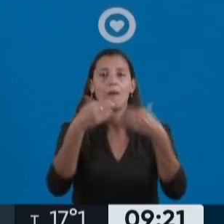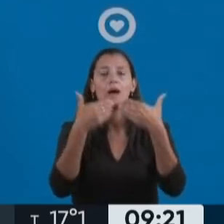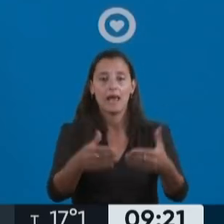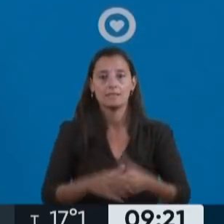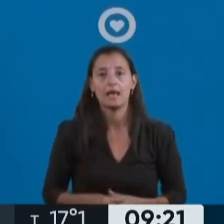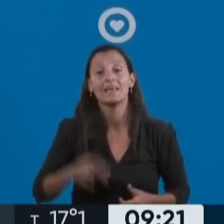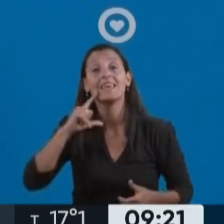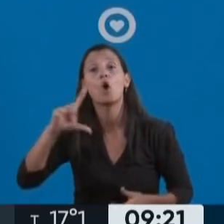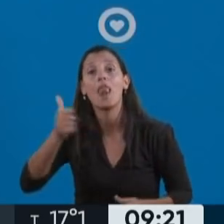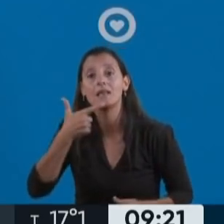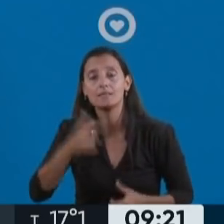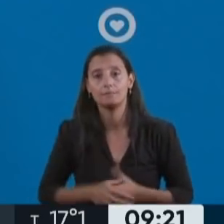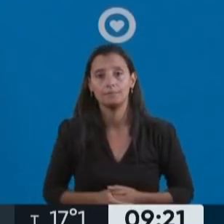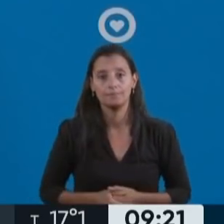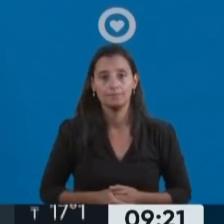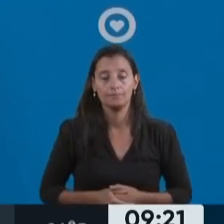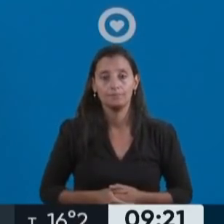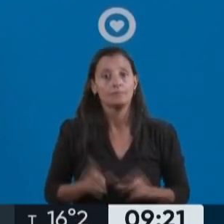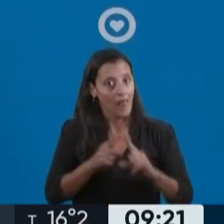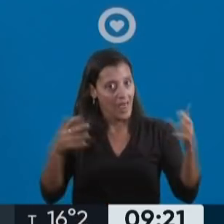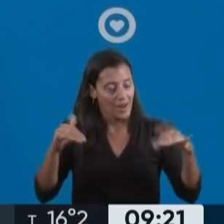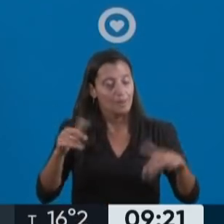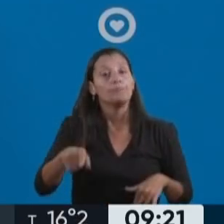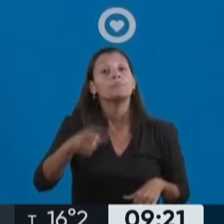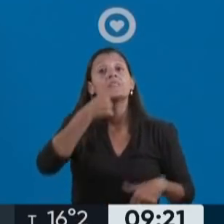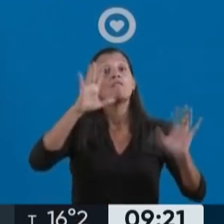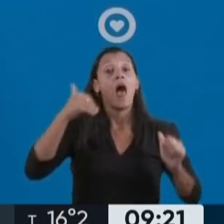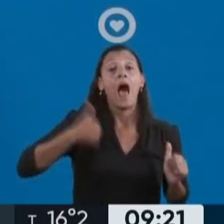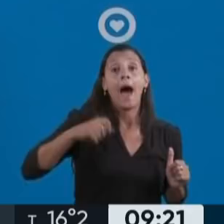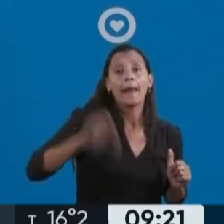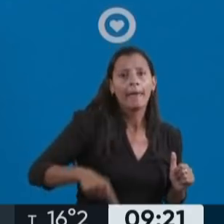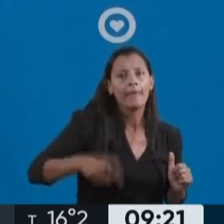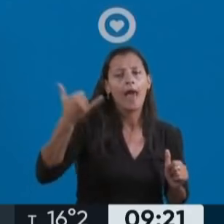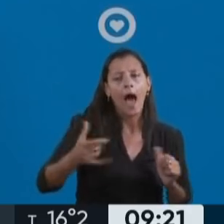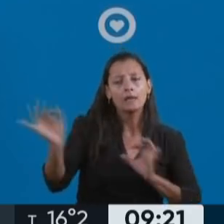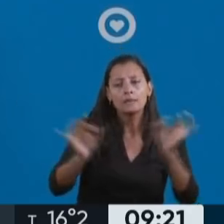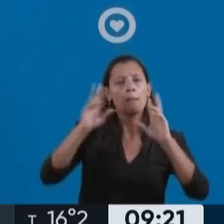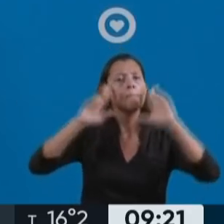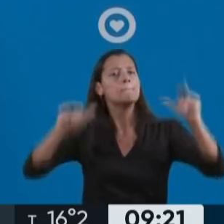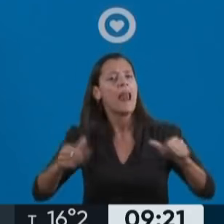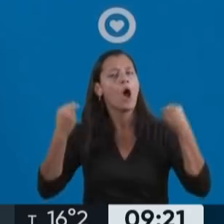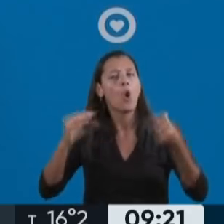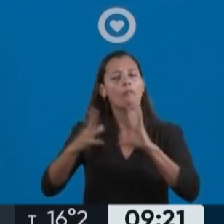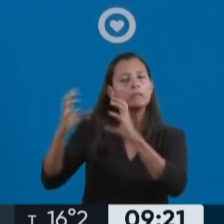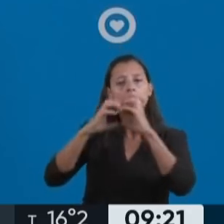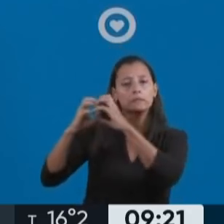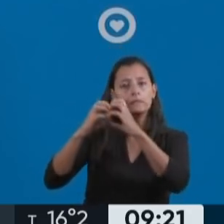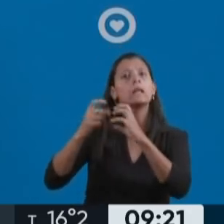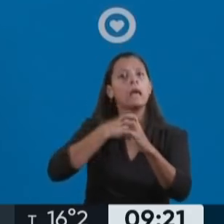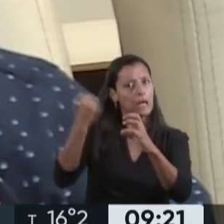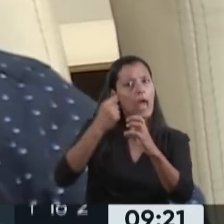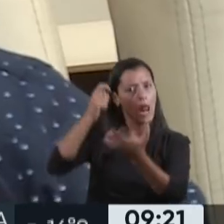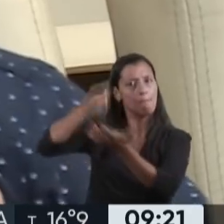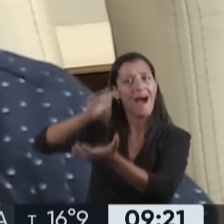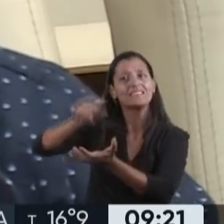Sí, Nicolás. Sé que fue largo. Si Argentina tiene la estrategia de negociar, si quiere pagar o no,